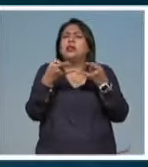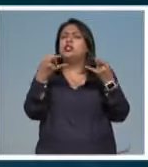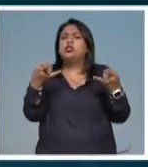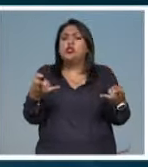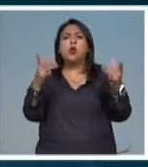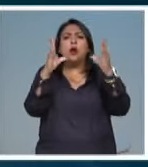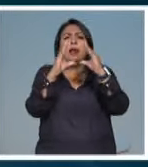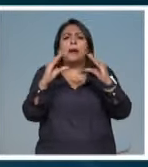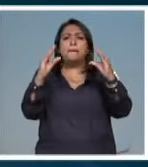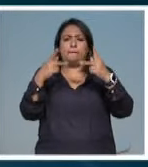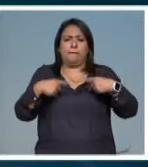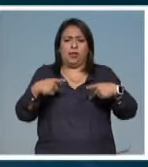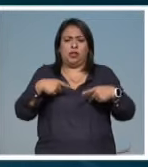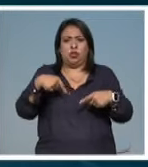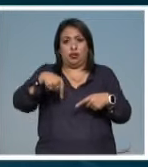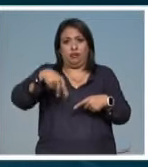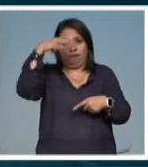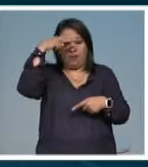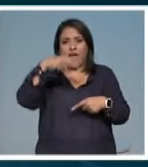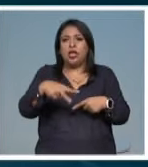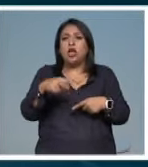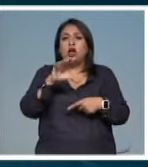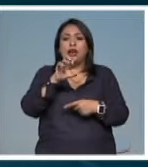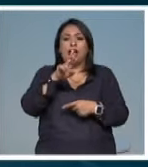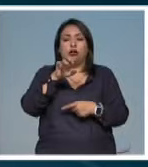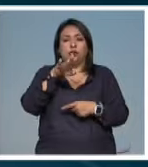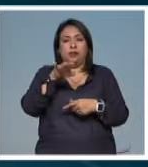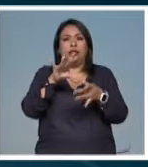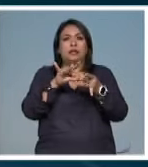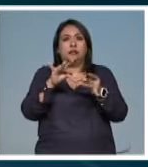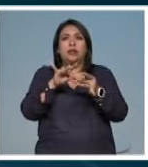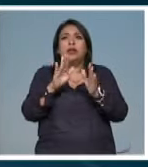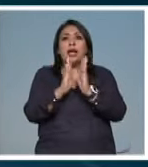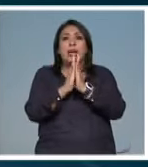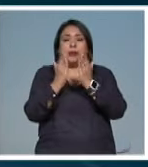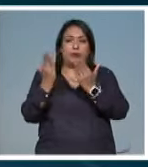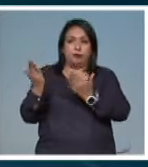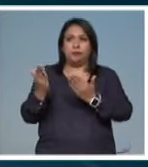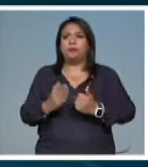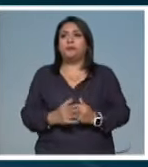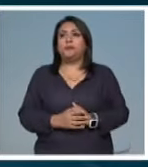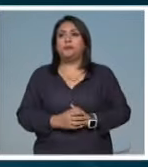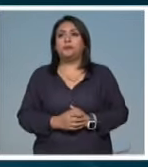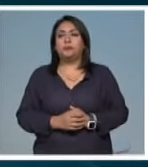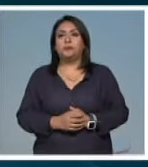los libaneses en nuestro país? Carlos Martínez Assad nos lo cuenta en una publicación.